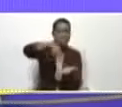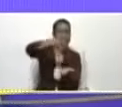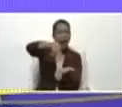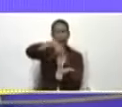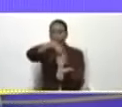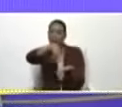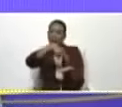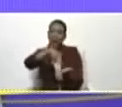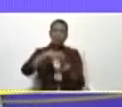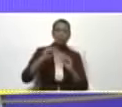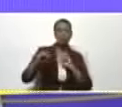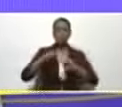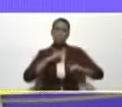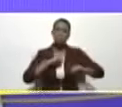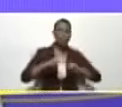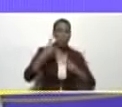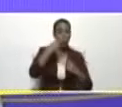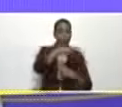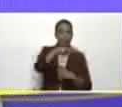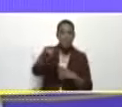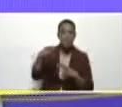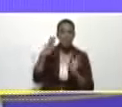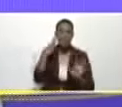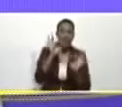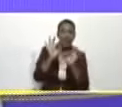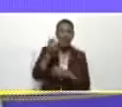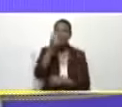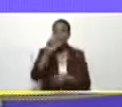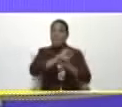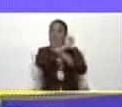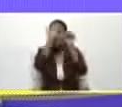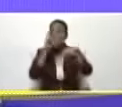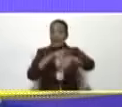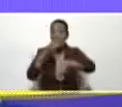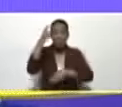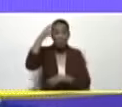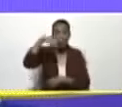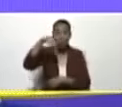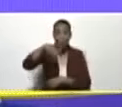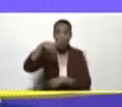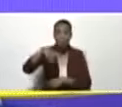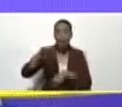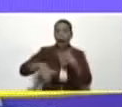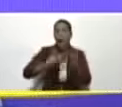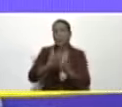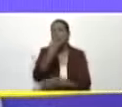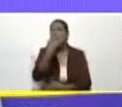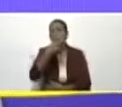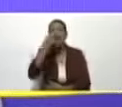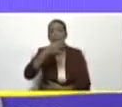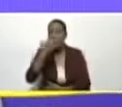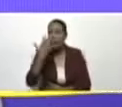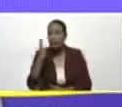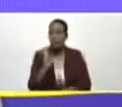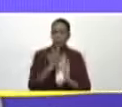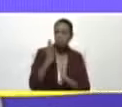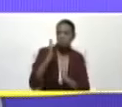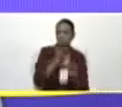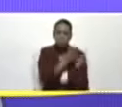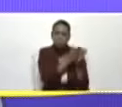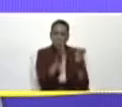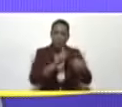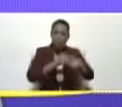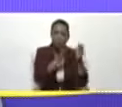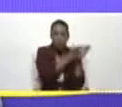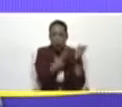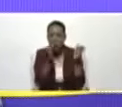bailando los vi casi desde las 10 de la mañana hasta la 1 de la tarde